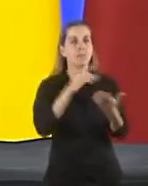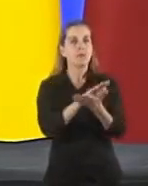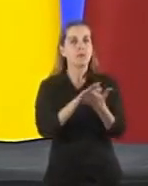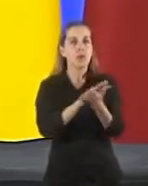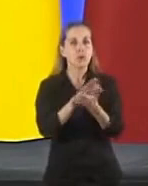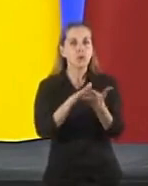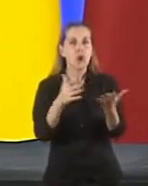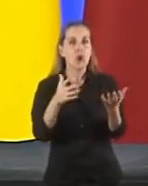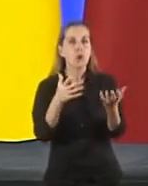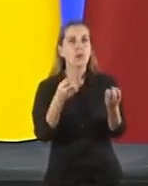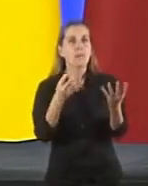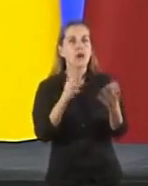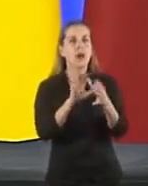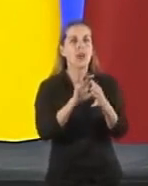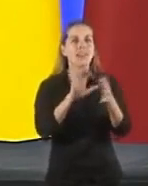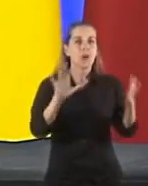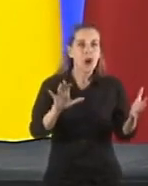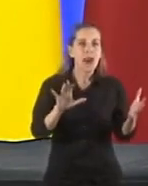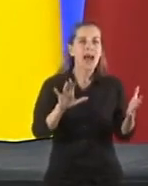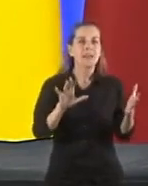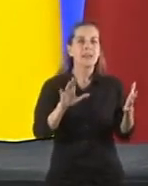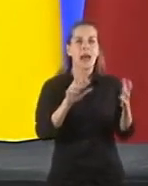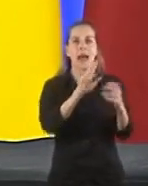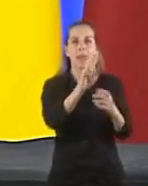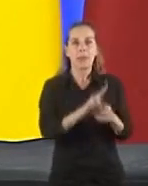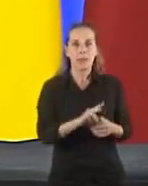mejor institucionalidad de Venezuela.